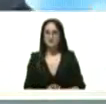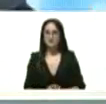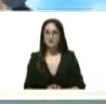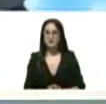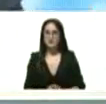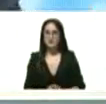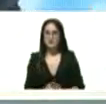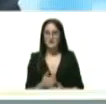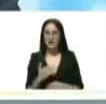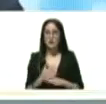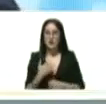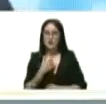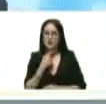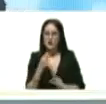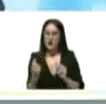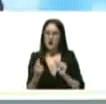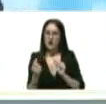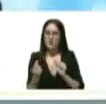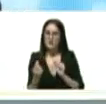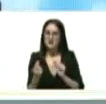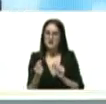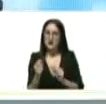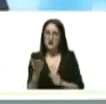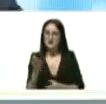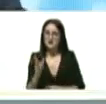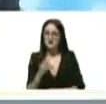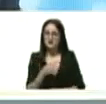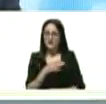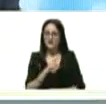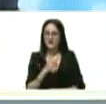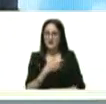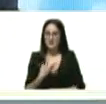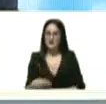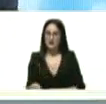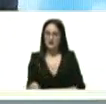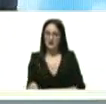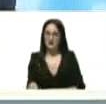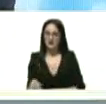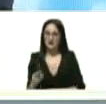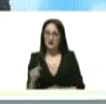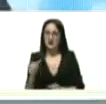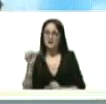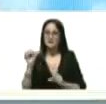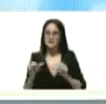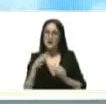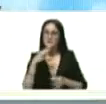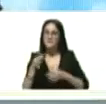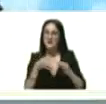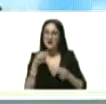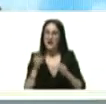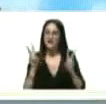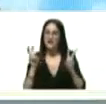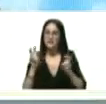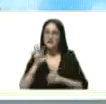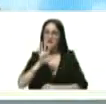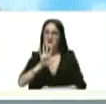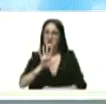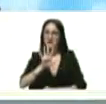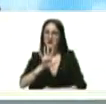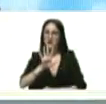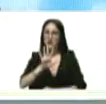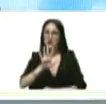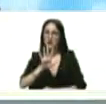Igualmente me gustaría, conversadito, señora vicepresidenta, que podamos explicar el punto 5 del